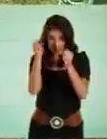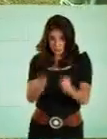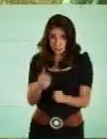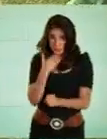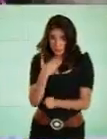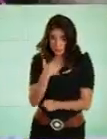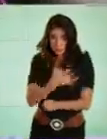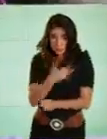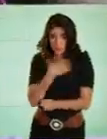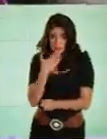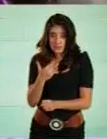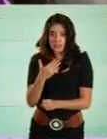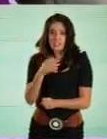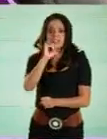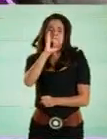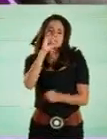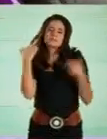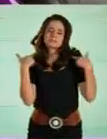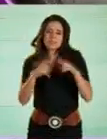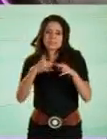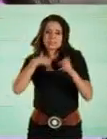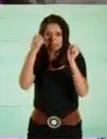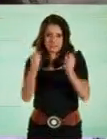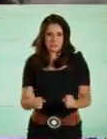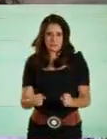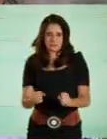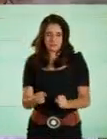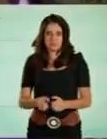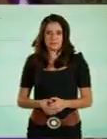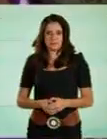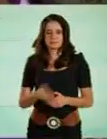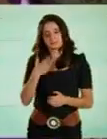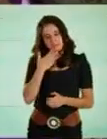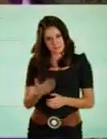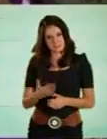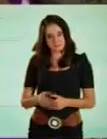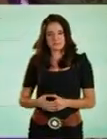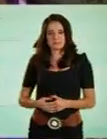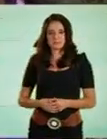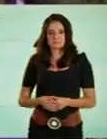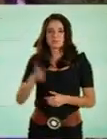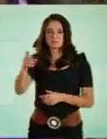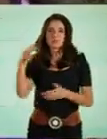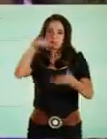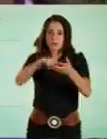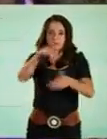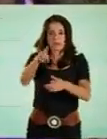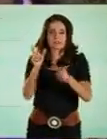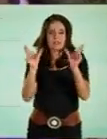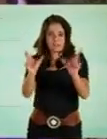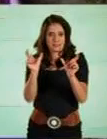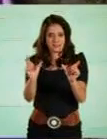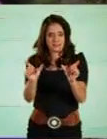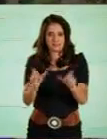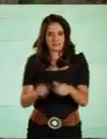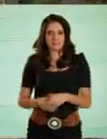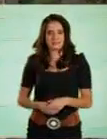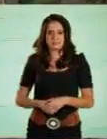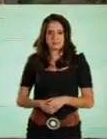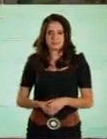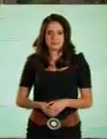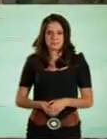¿Segura que estás bien? Sí, profe, segura. Está bien. Colócate en posición de defensa.